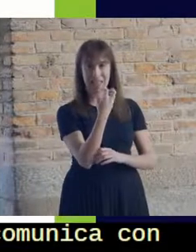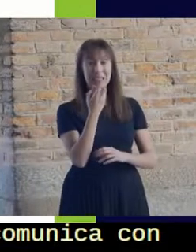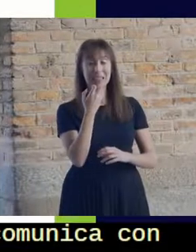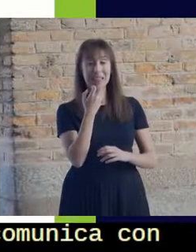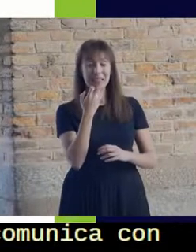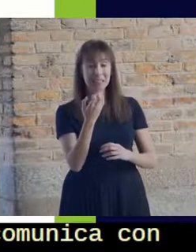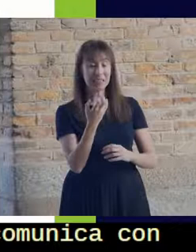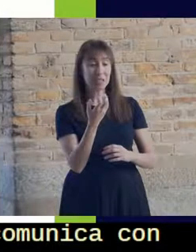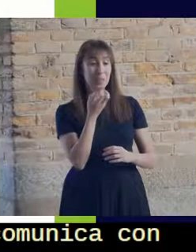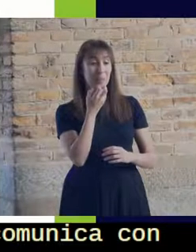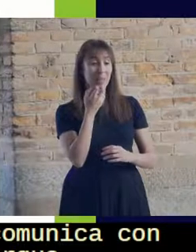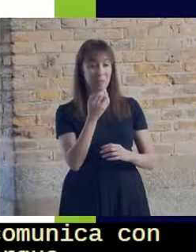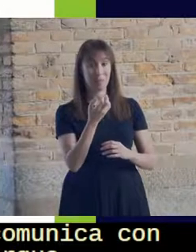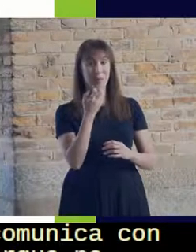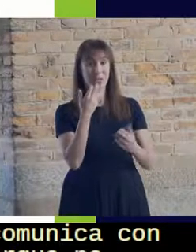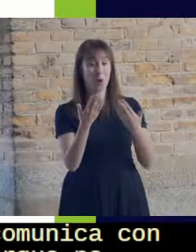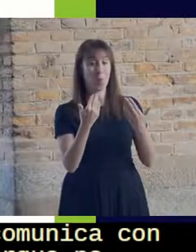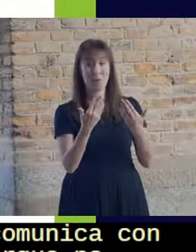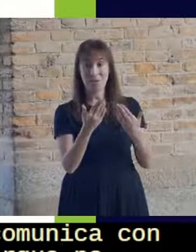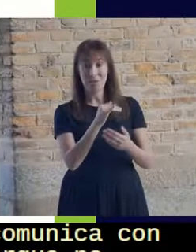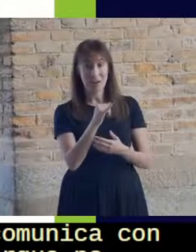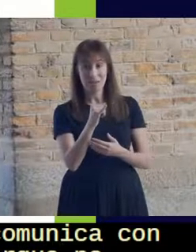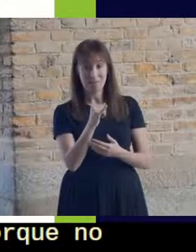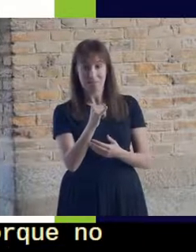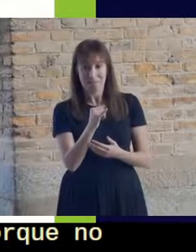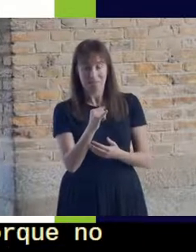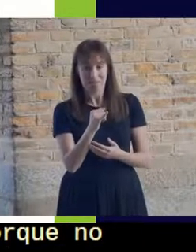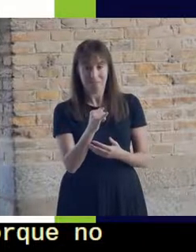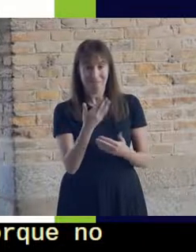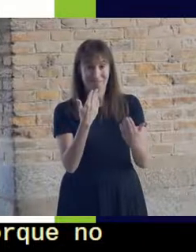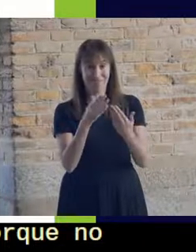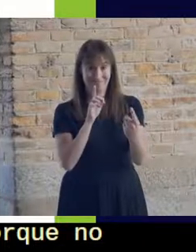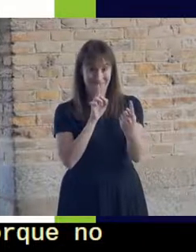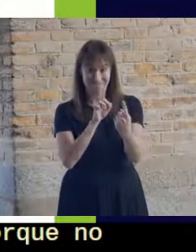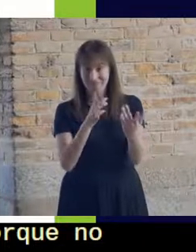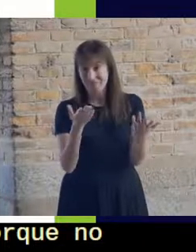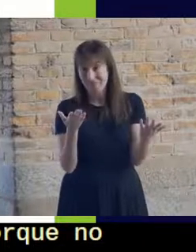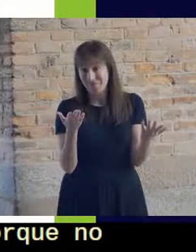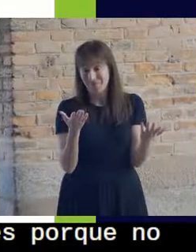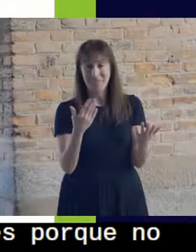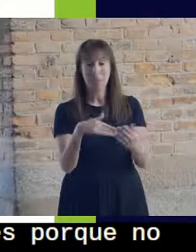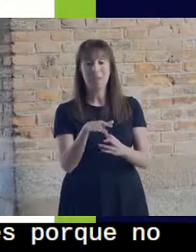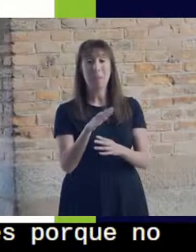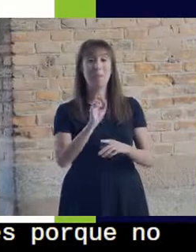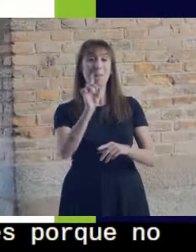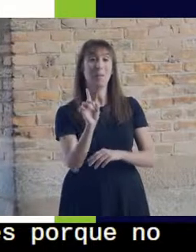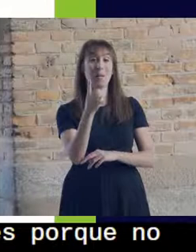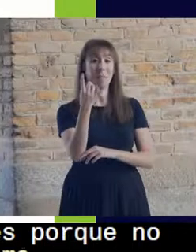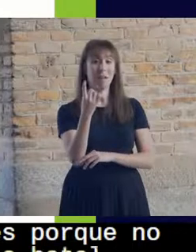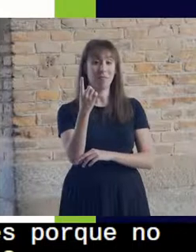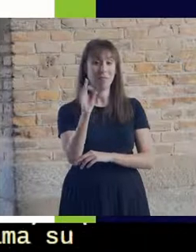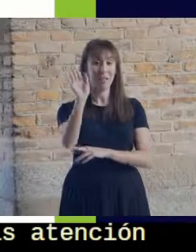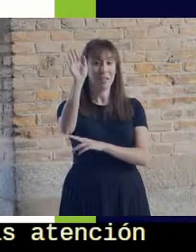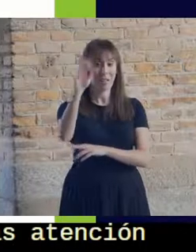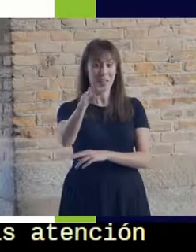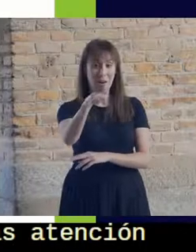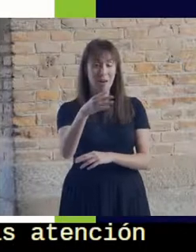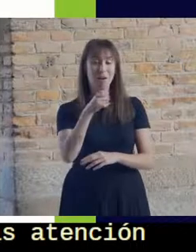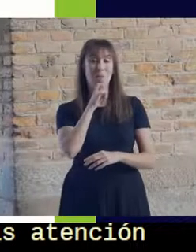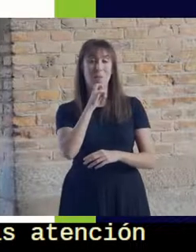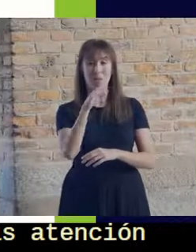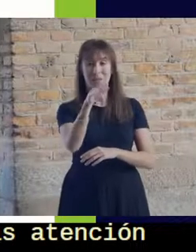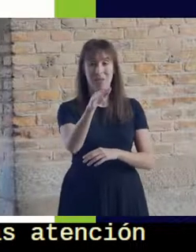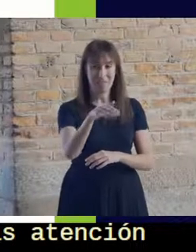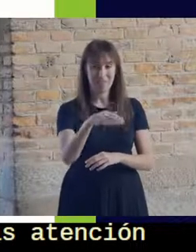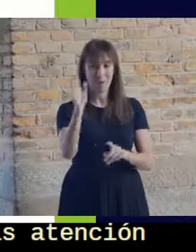conversación no le hables porque no porque para qué no llamar su atención Cómo se llama su atención con un ligero toque no le